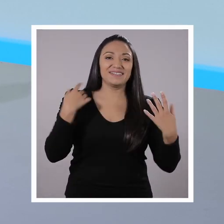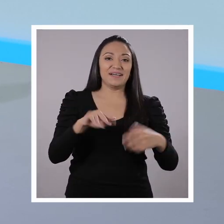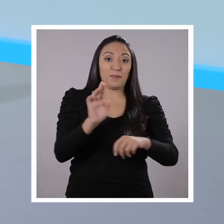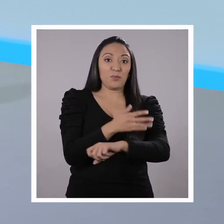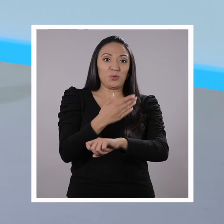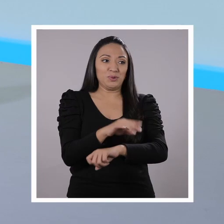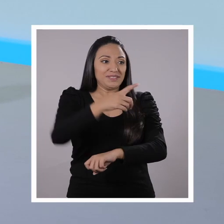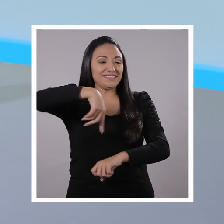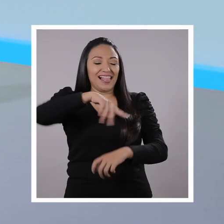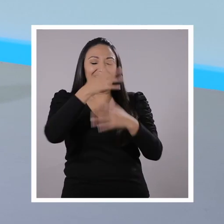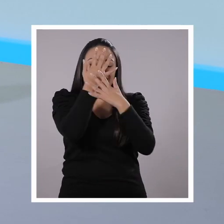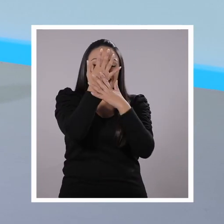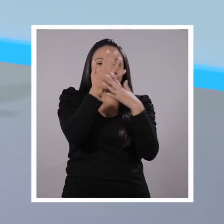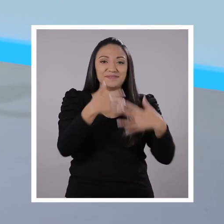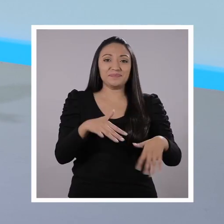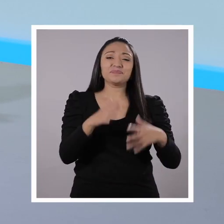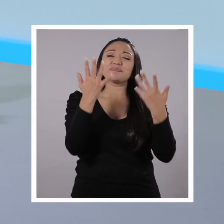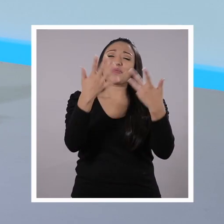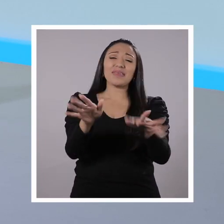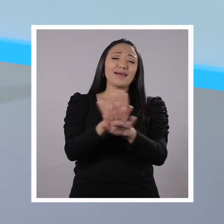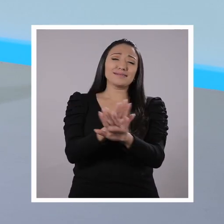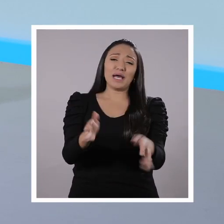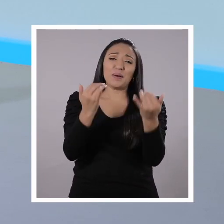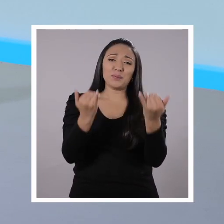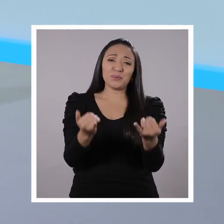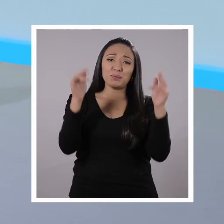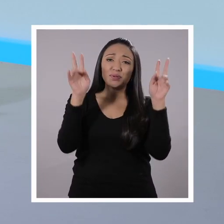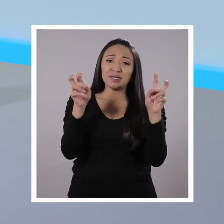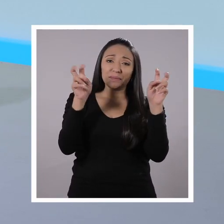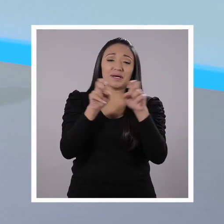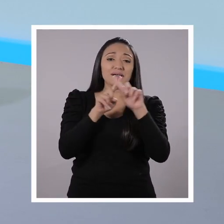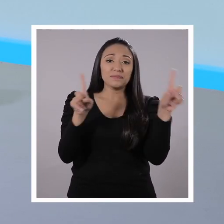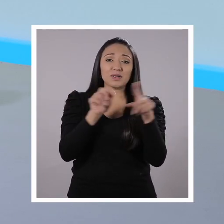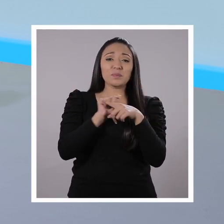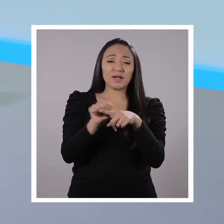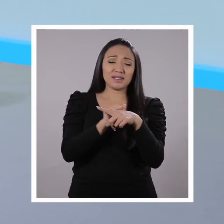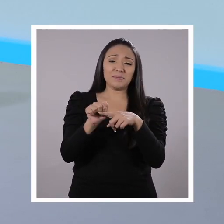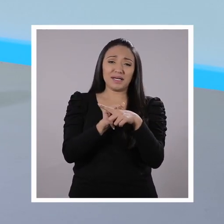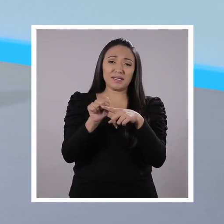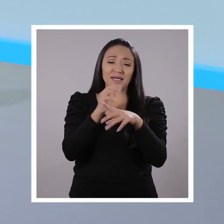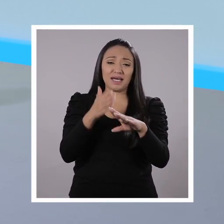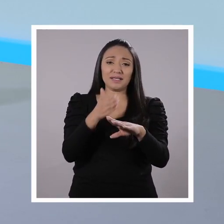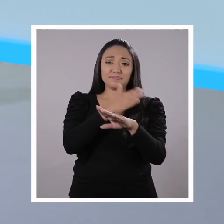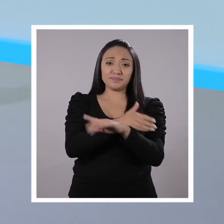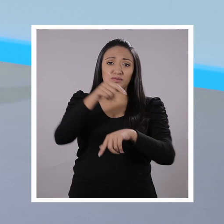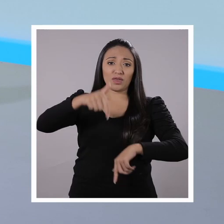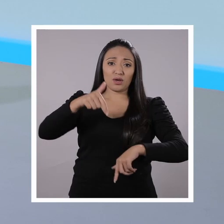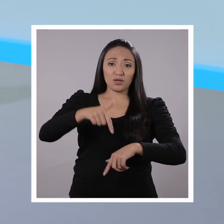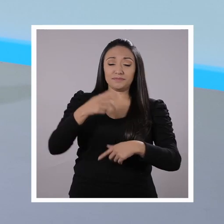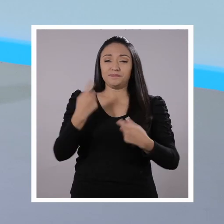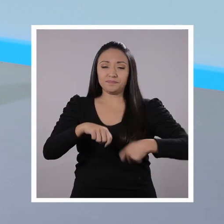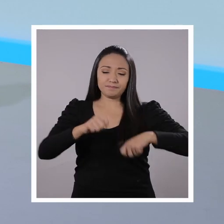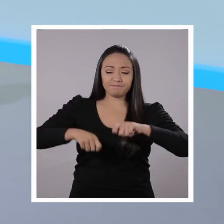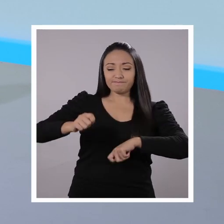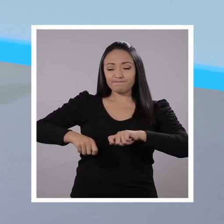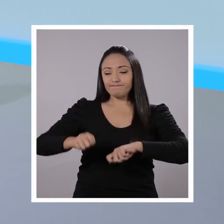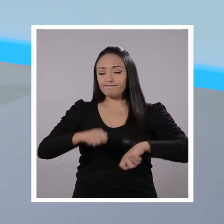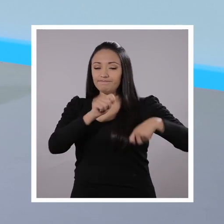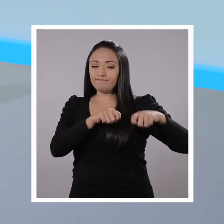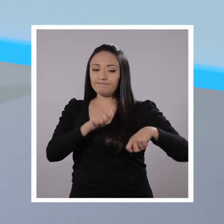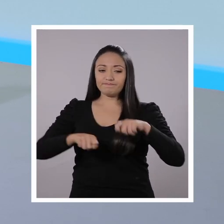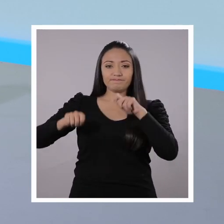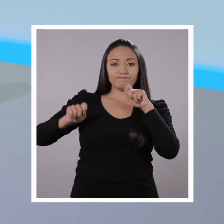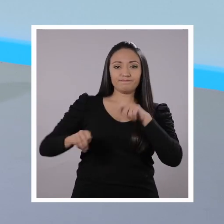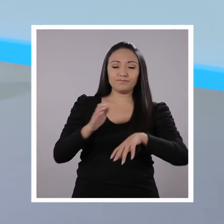Nos pillaron haciendo música. Ya hemos llegado al final de nuestro programa, pero estamos ensayando todo lo que aprendimos del día de hoy, así que estamos haciendo un